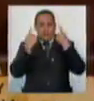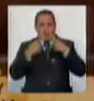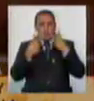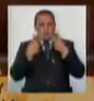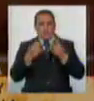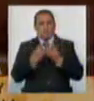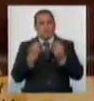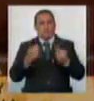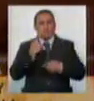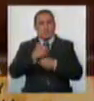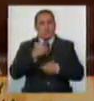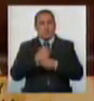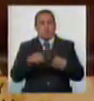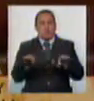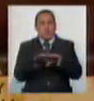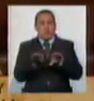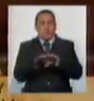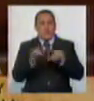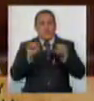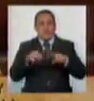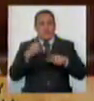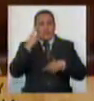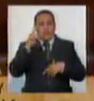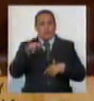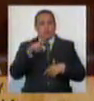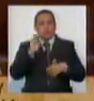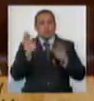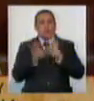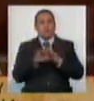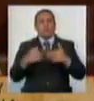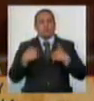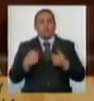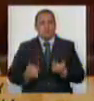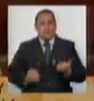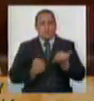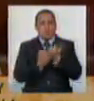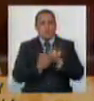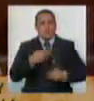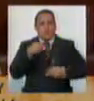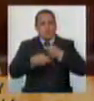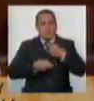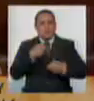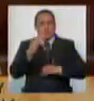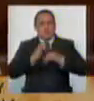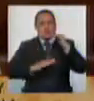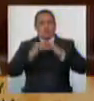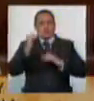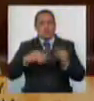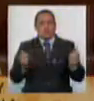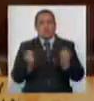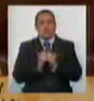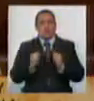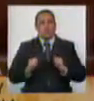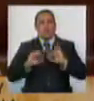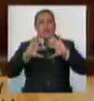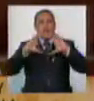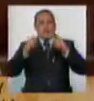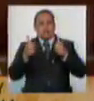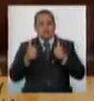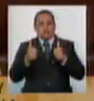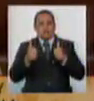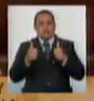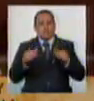metas comunes. Ese es el motivo por el cual hemos impulsado la inversión en infraestructura a través de las